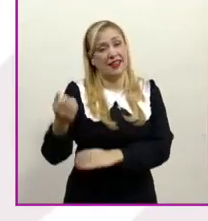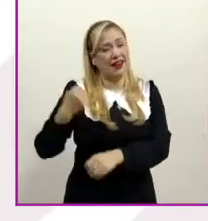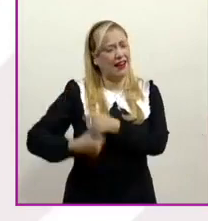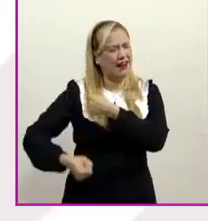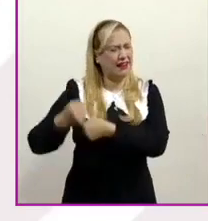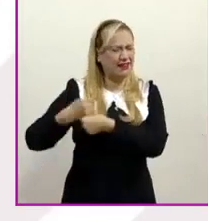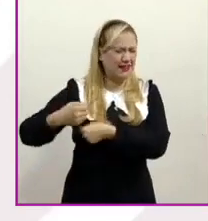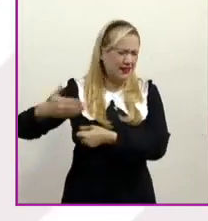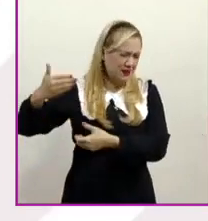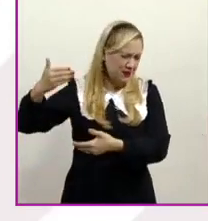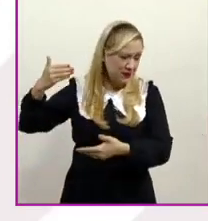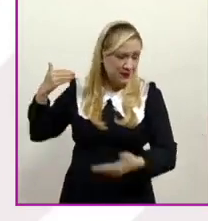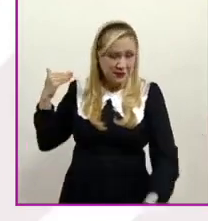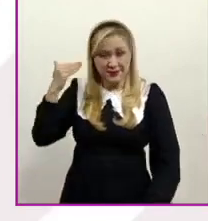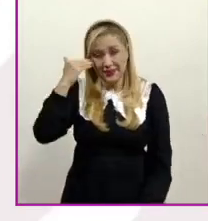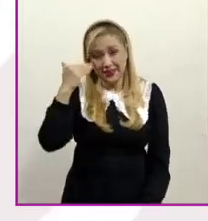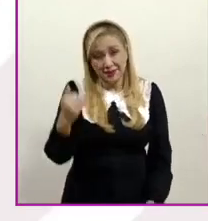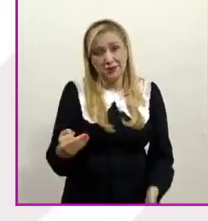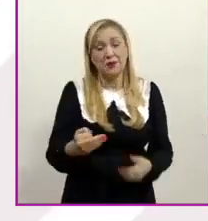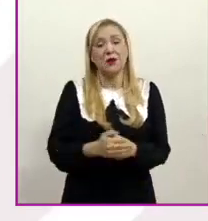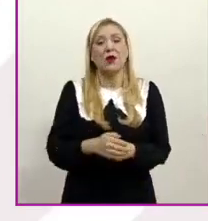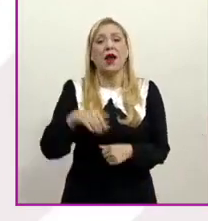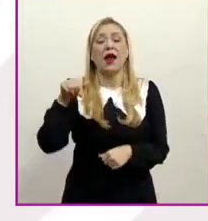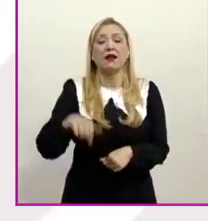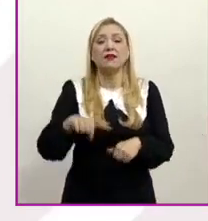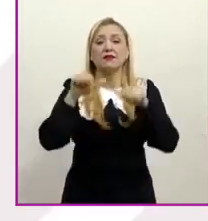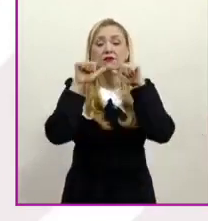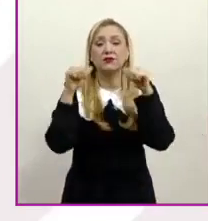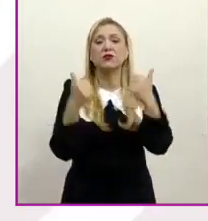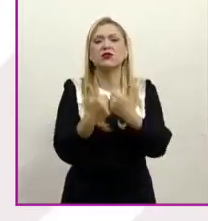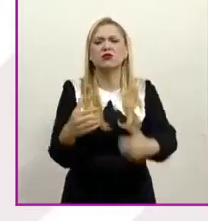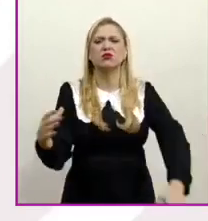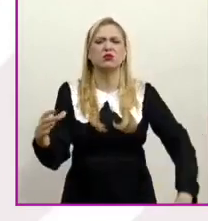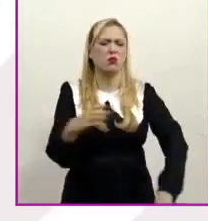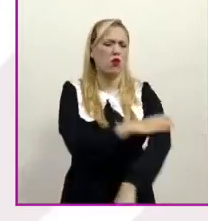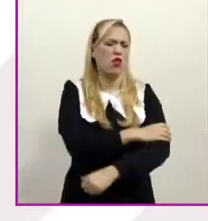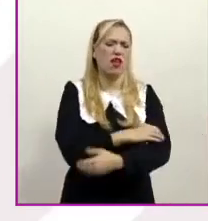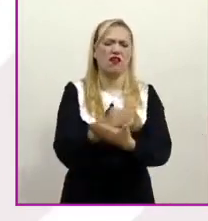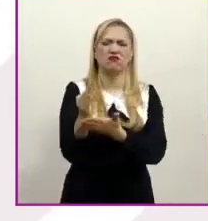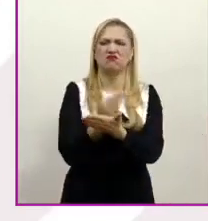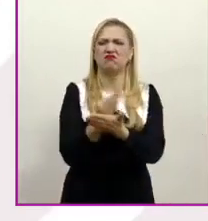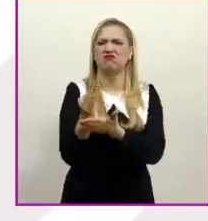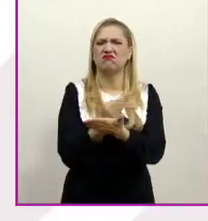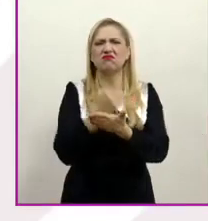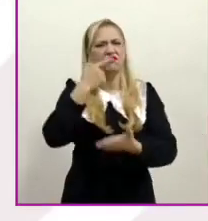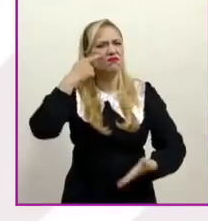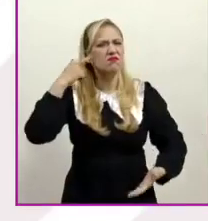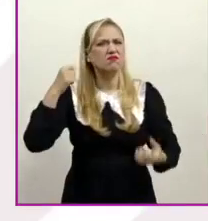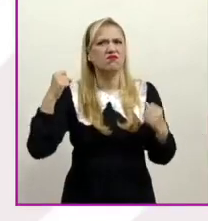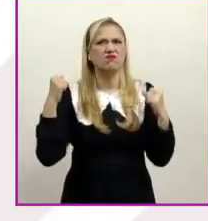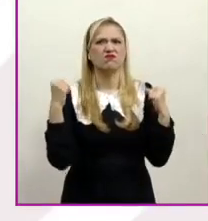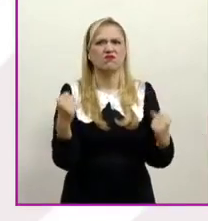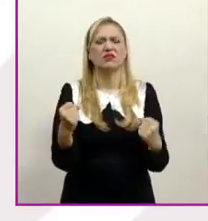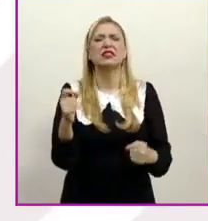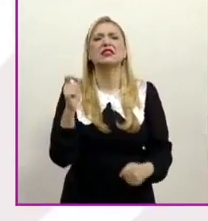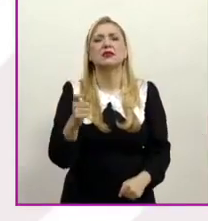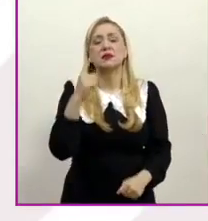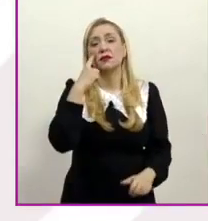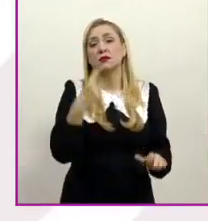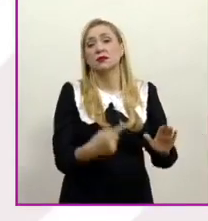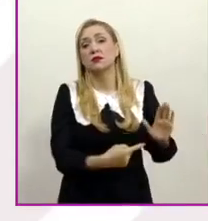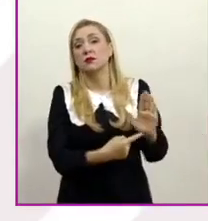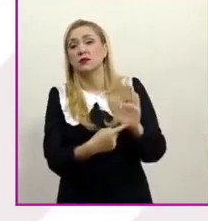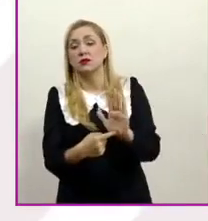¿no? Poder Prieto pues justo nace de la necesidad de ver el impacto